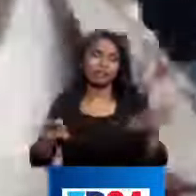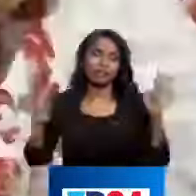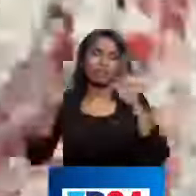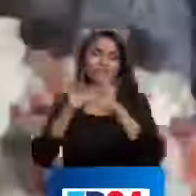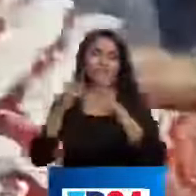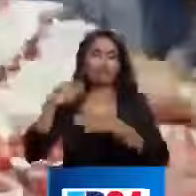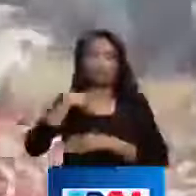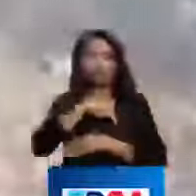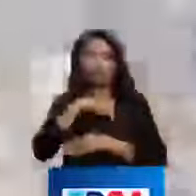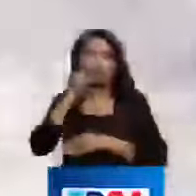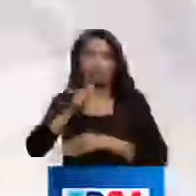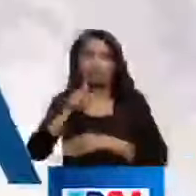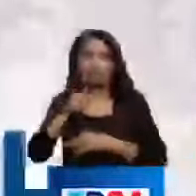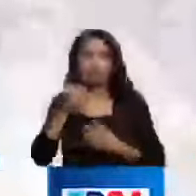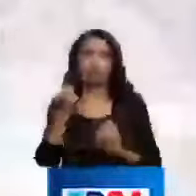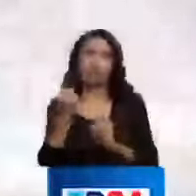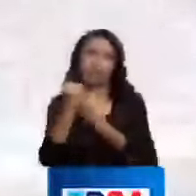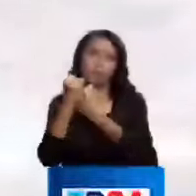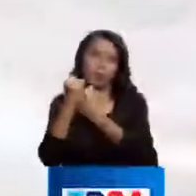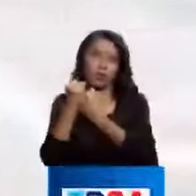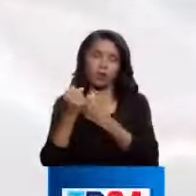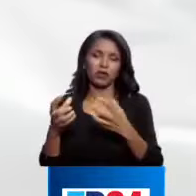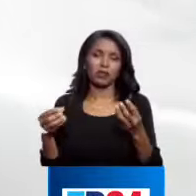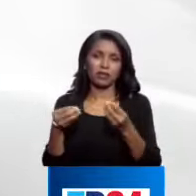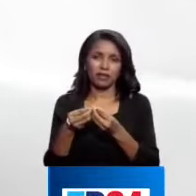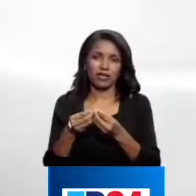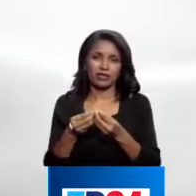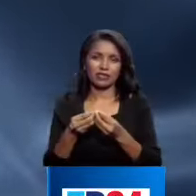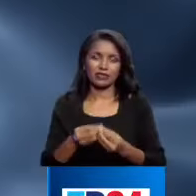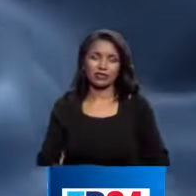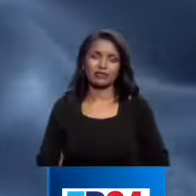necesita aumento de la demanda internacional.